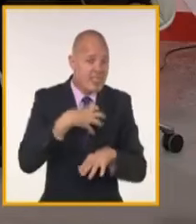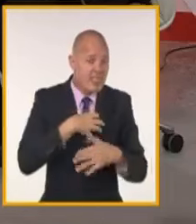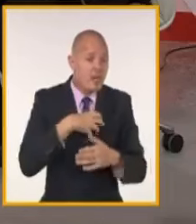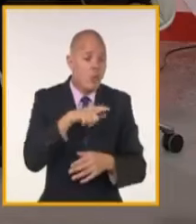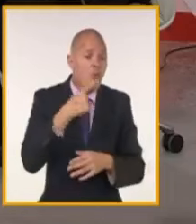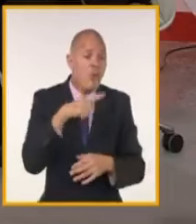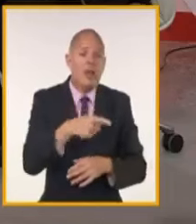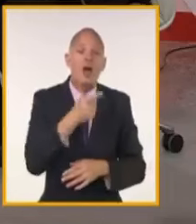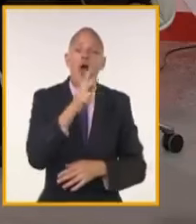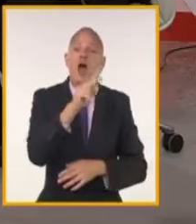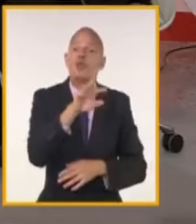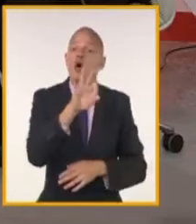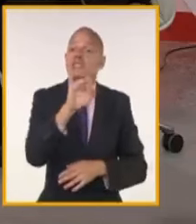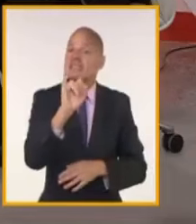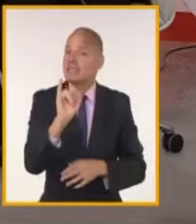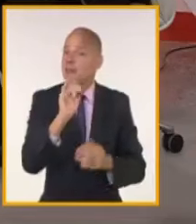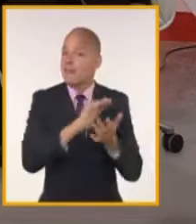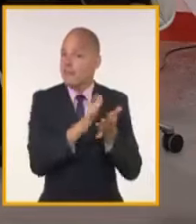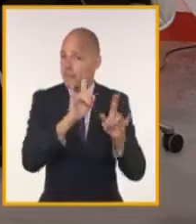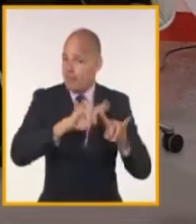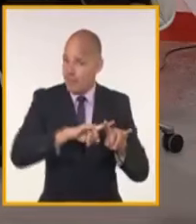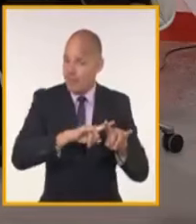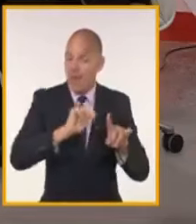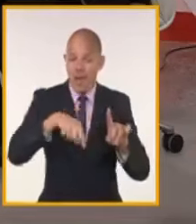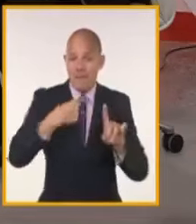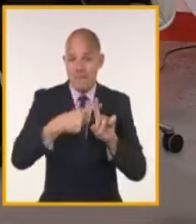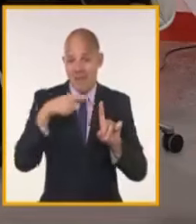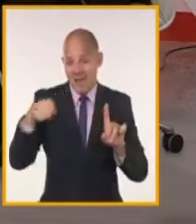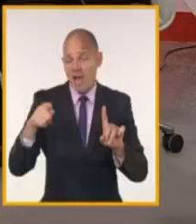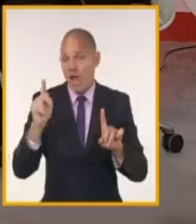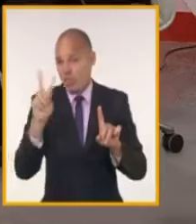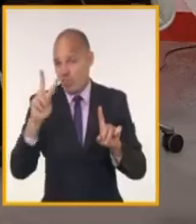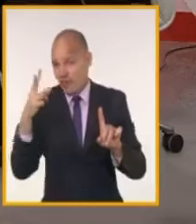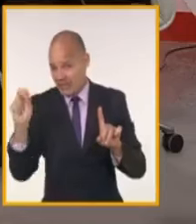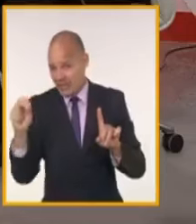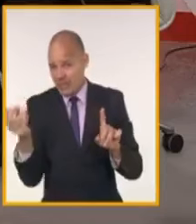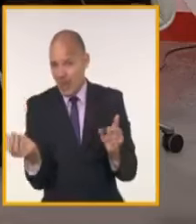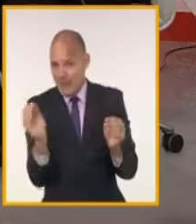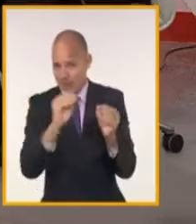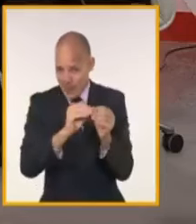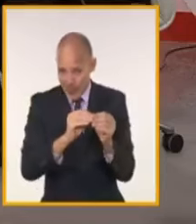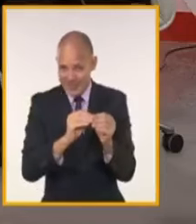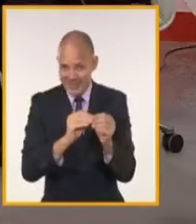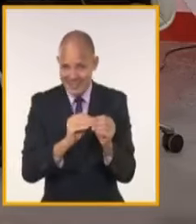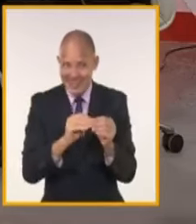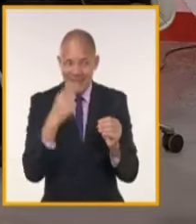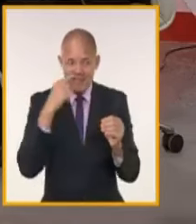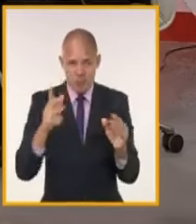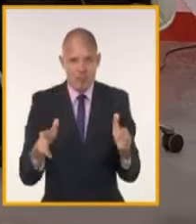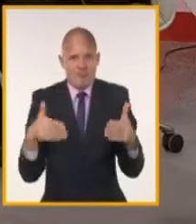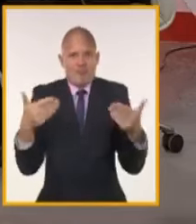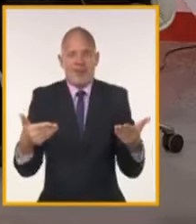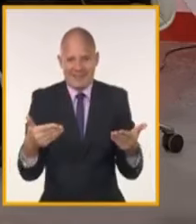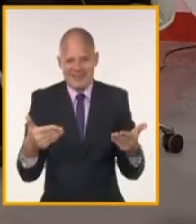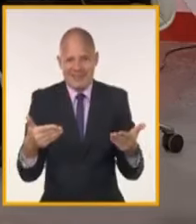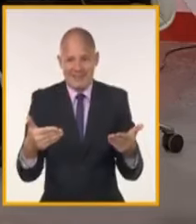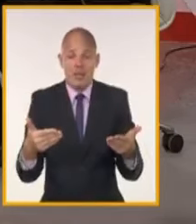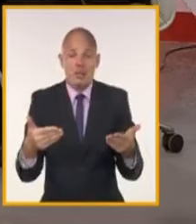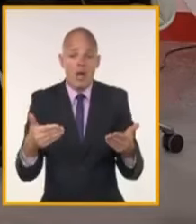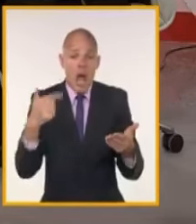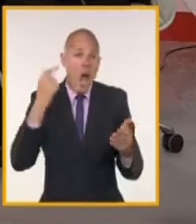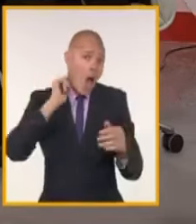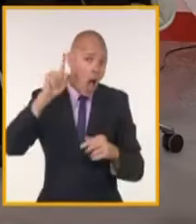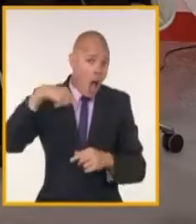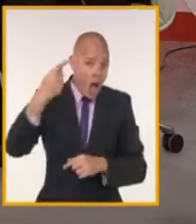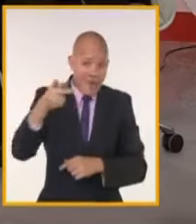mw más los que se van a porque el proceso inversionista del 2025 va a ser incluso más fuerte que el del 2024